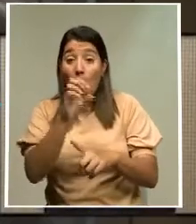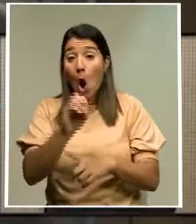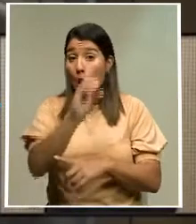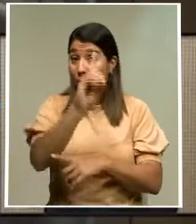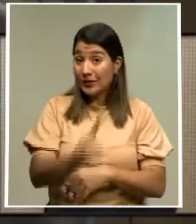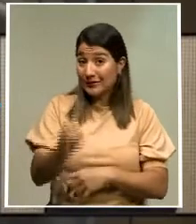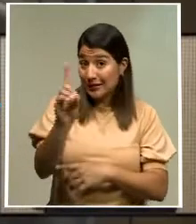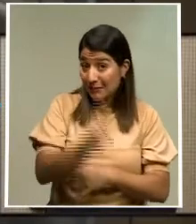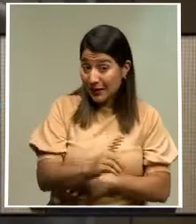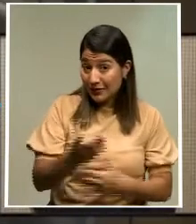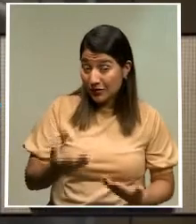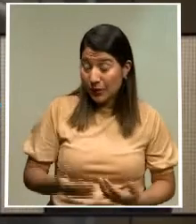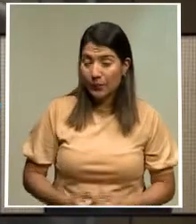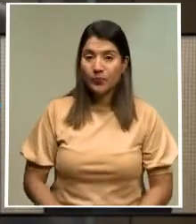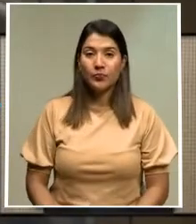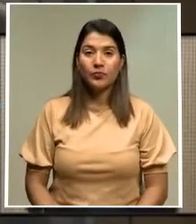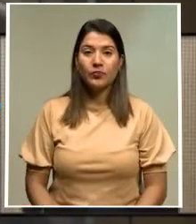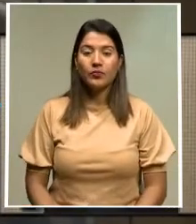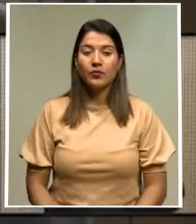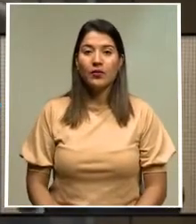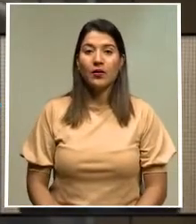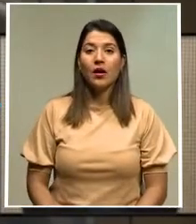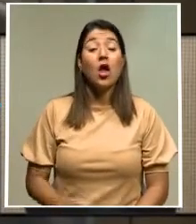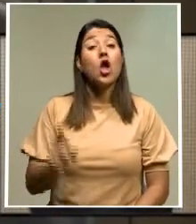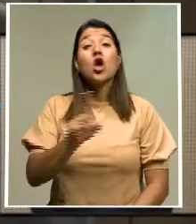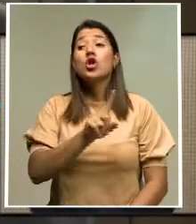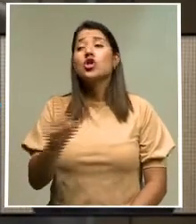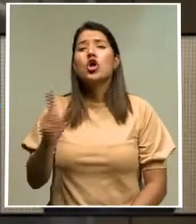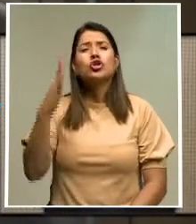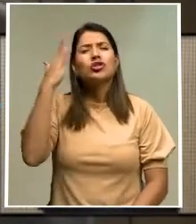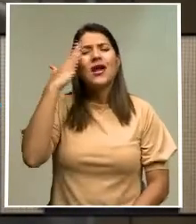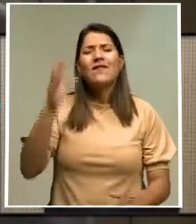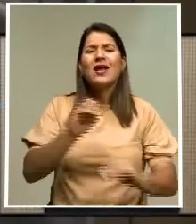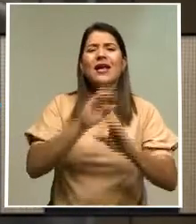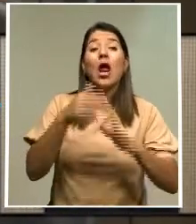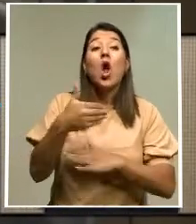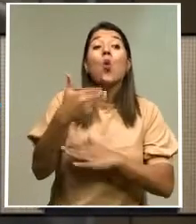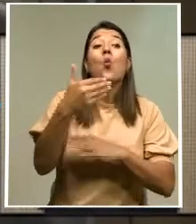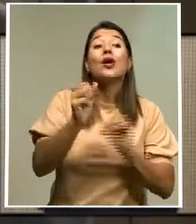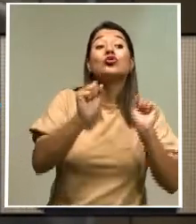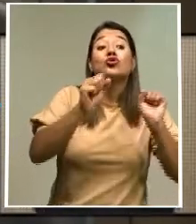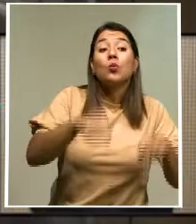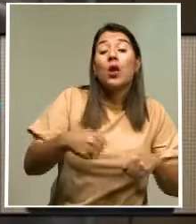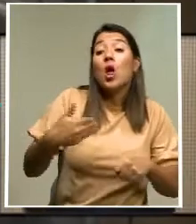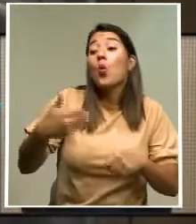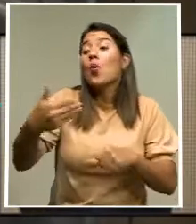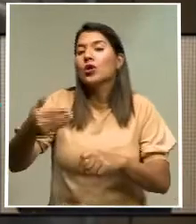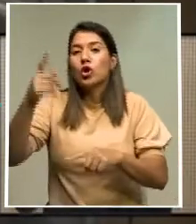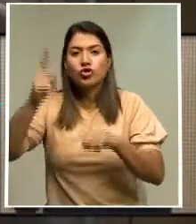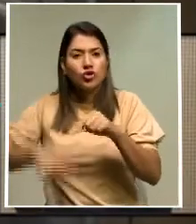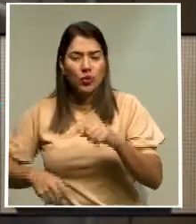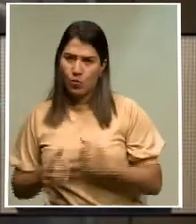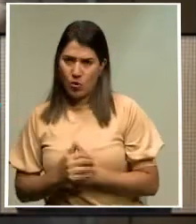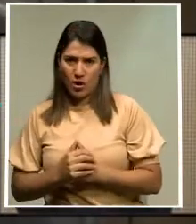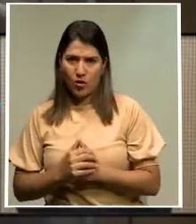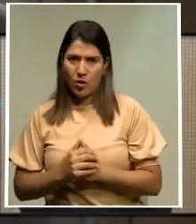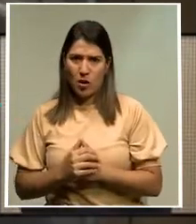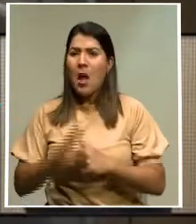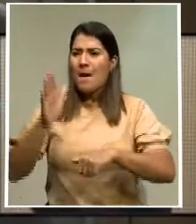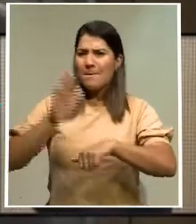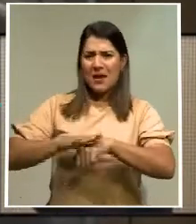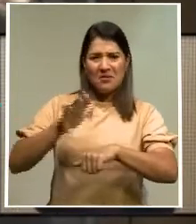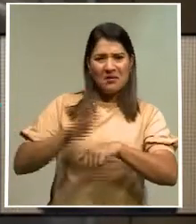No precisar en qué casos cabe y en qué casos no cabe. Dejarlo abierto a cada ocasión en que un